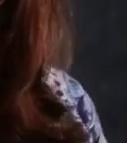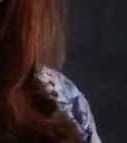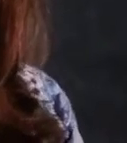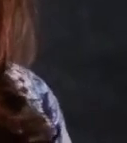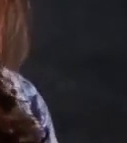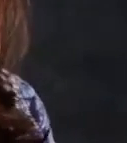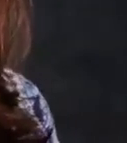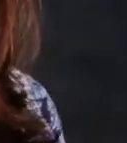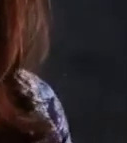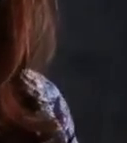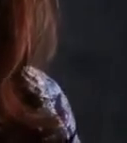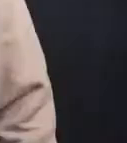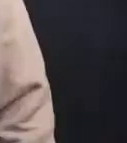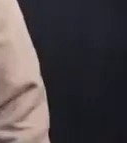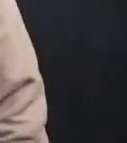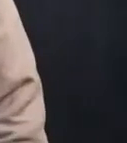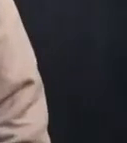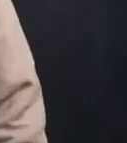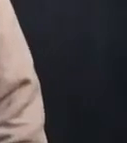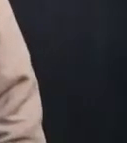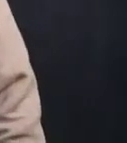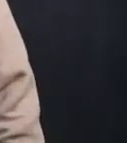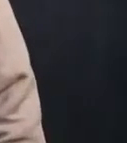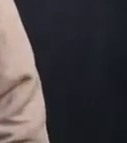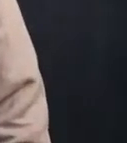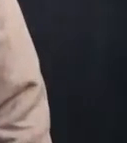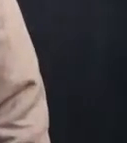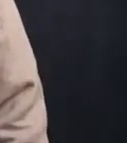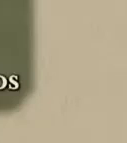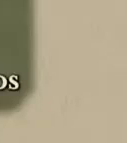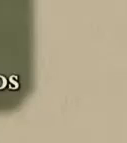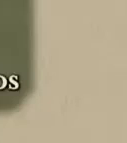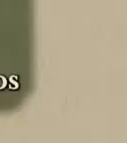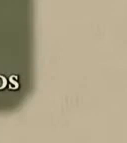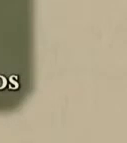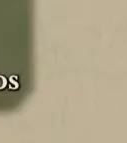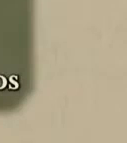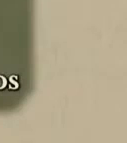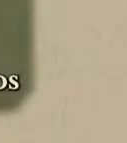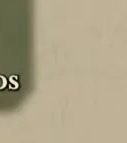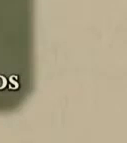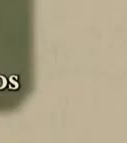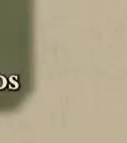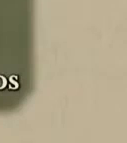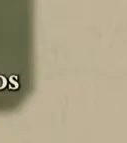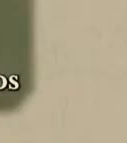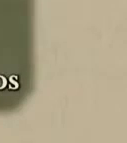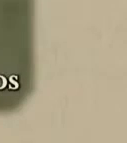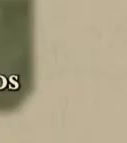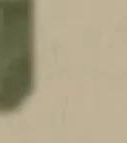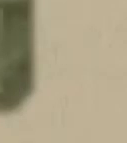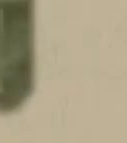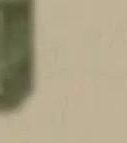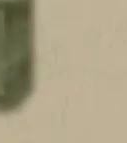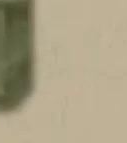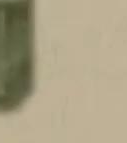siempre desde que era niño era un hombre de familia a un hombre de sentimientos